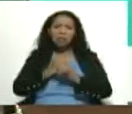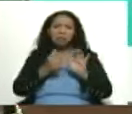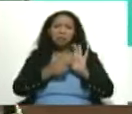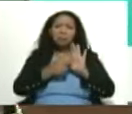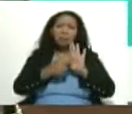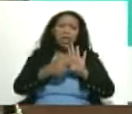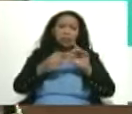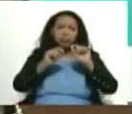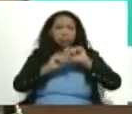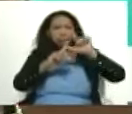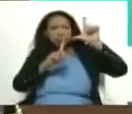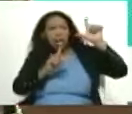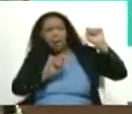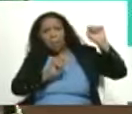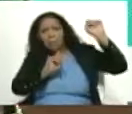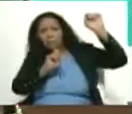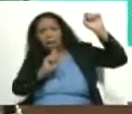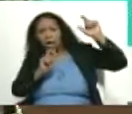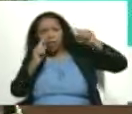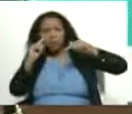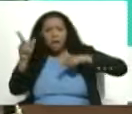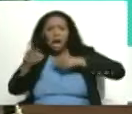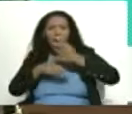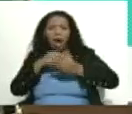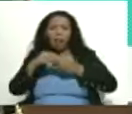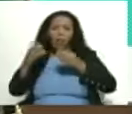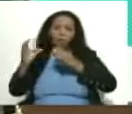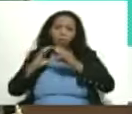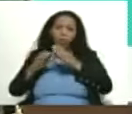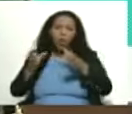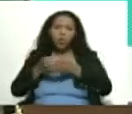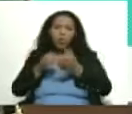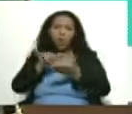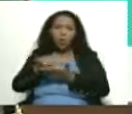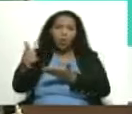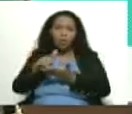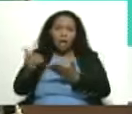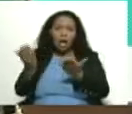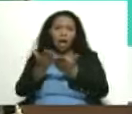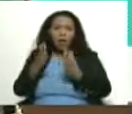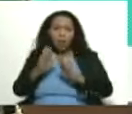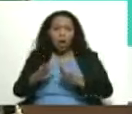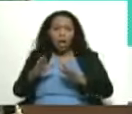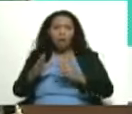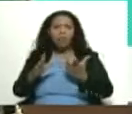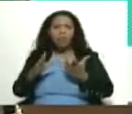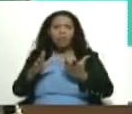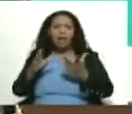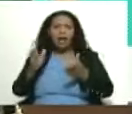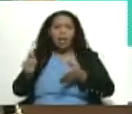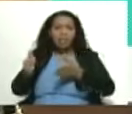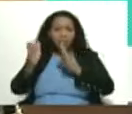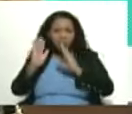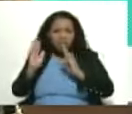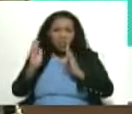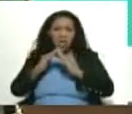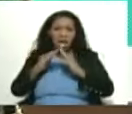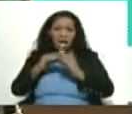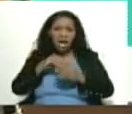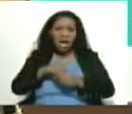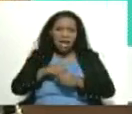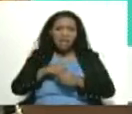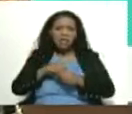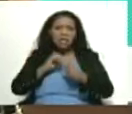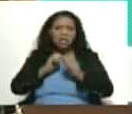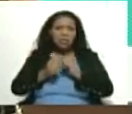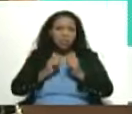que generemos una conversación en todos los grupos de WhatsApp de la escuela, del condominio, de los equipos deportivos, de los compañeros de